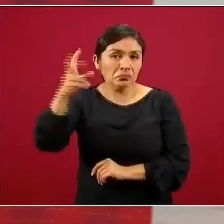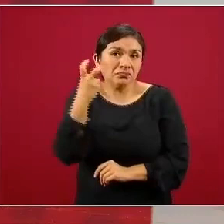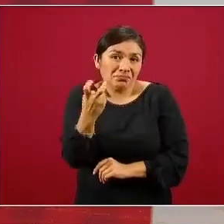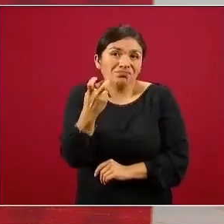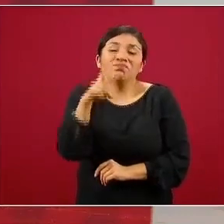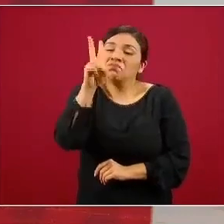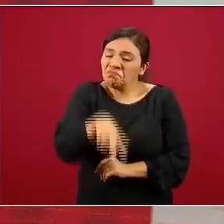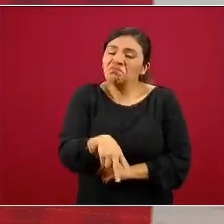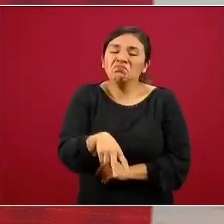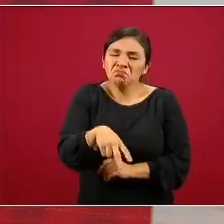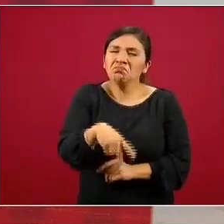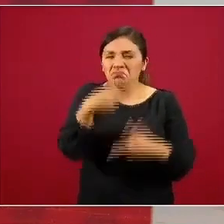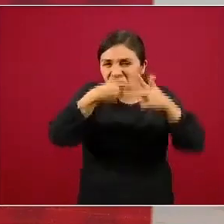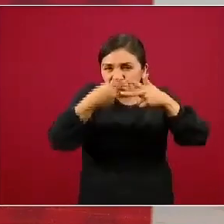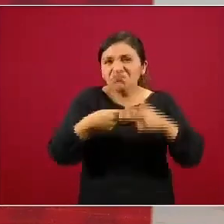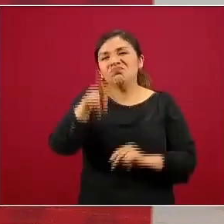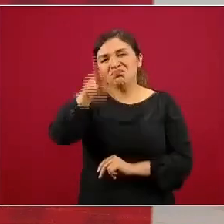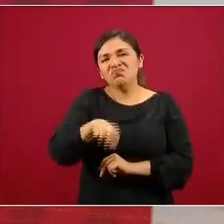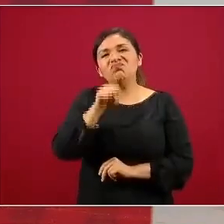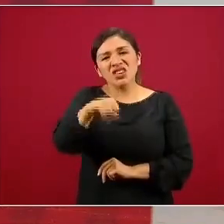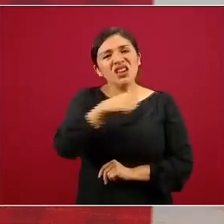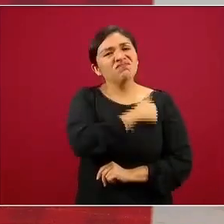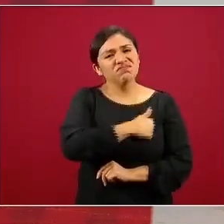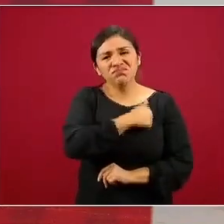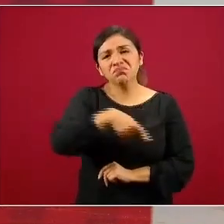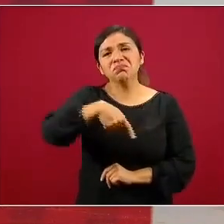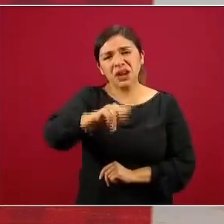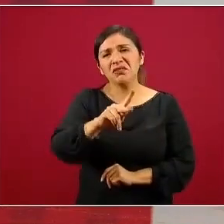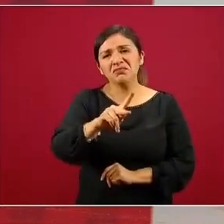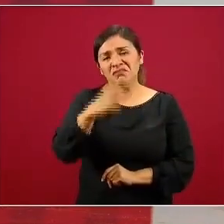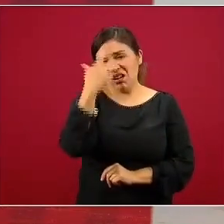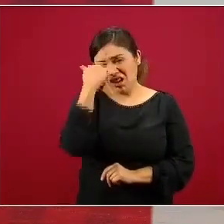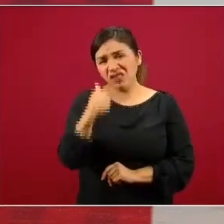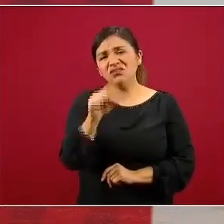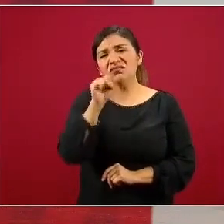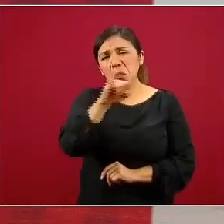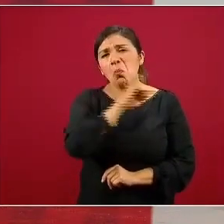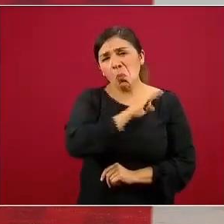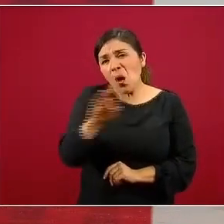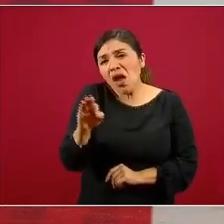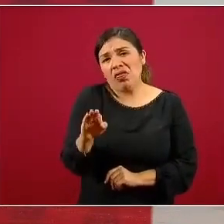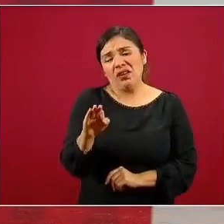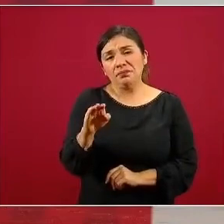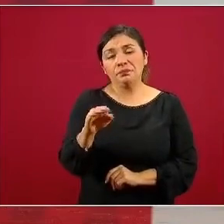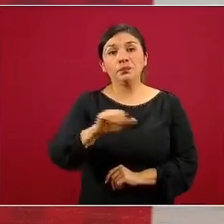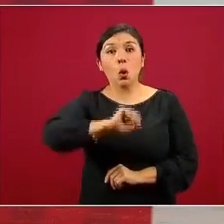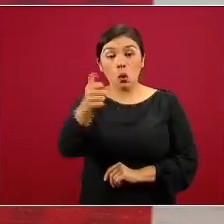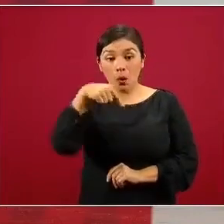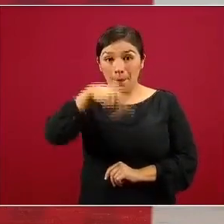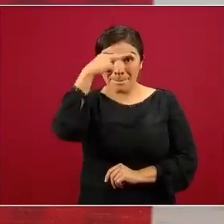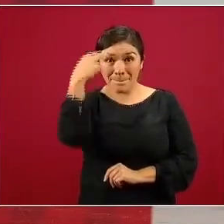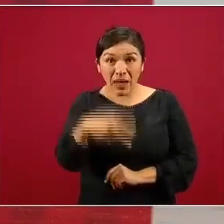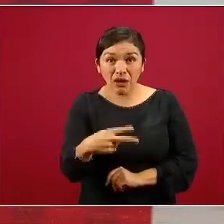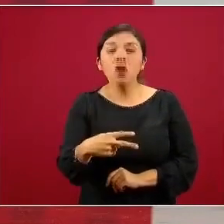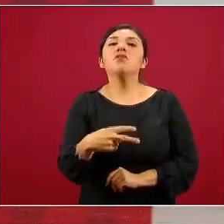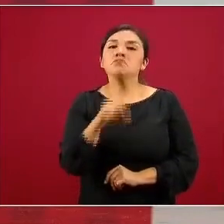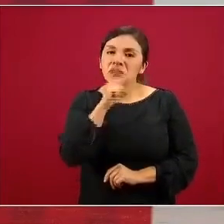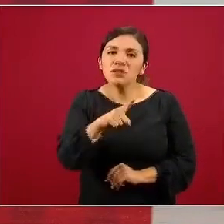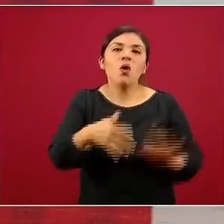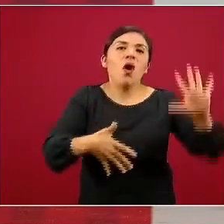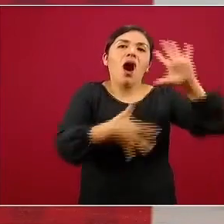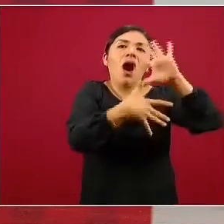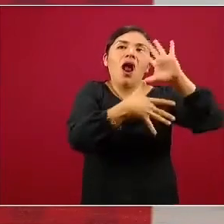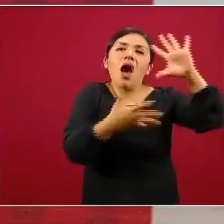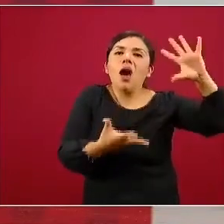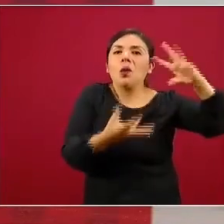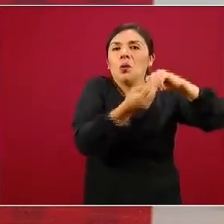sí, es una expectativa desafortunada, pero factible. Respecto a México, México está incluido en